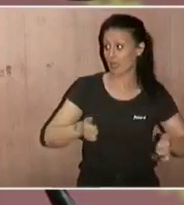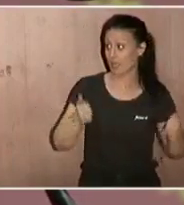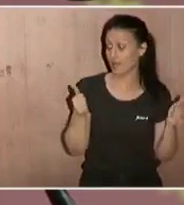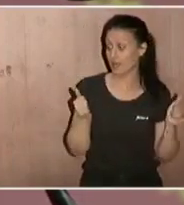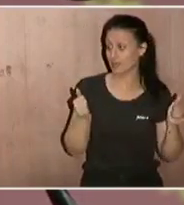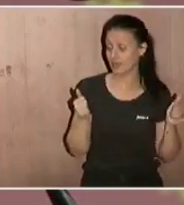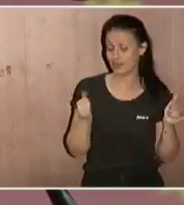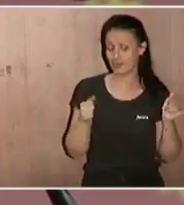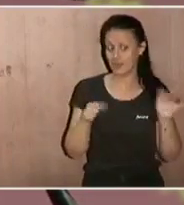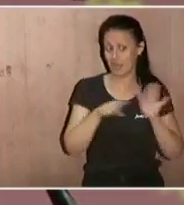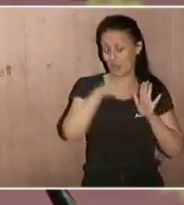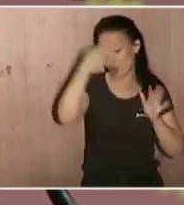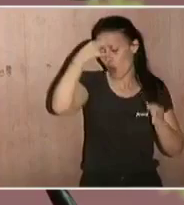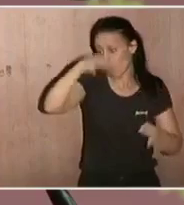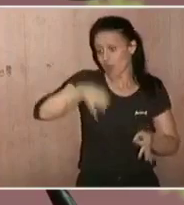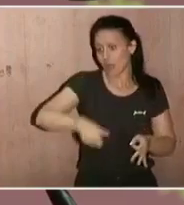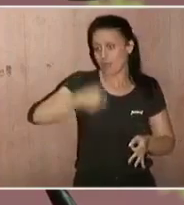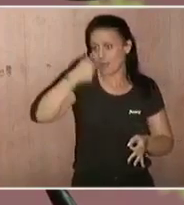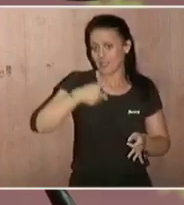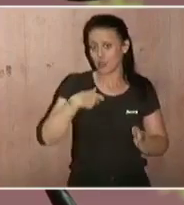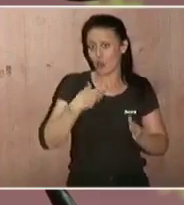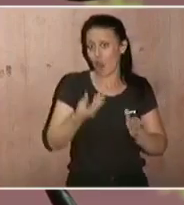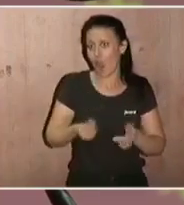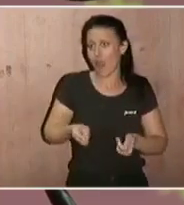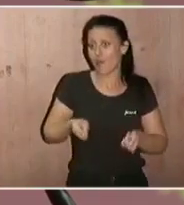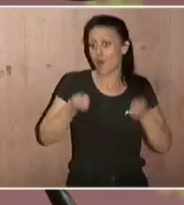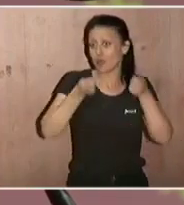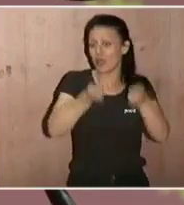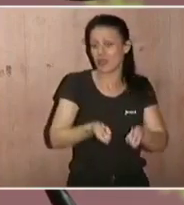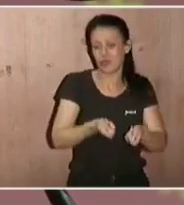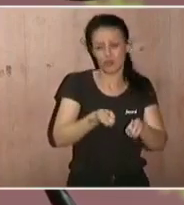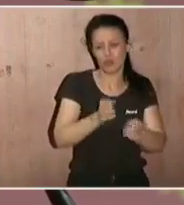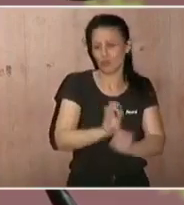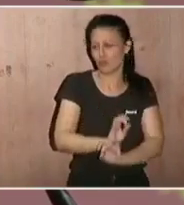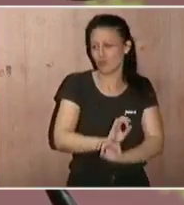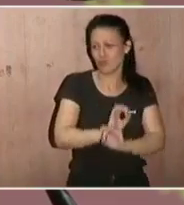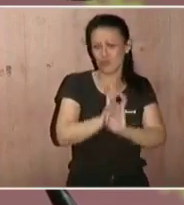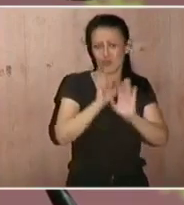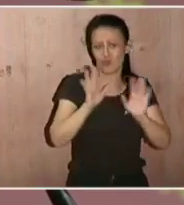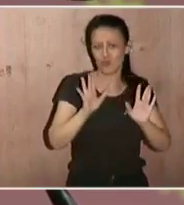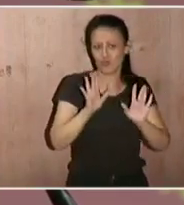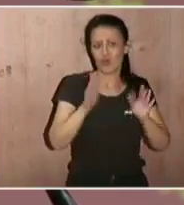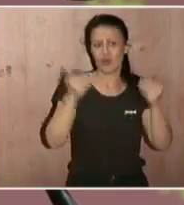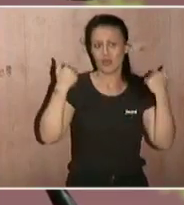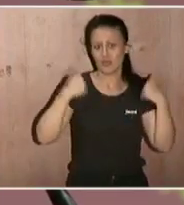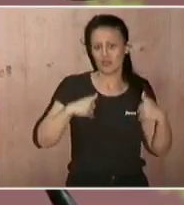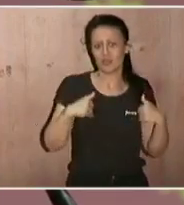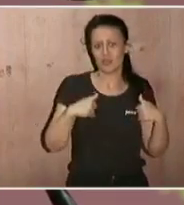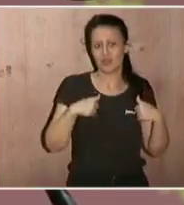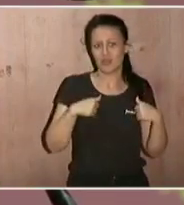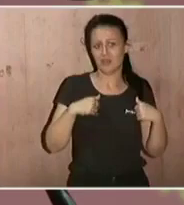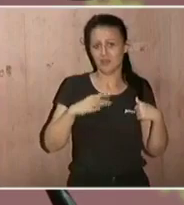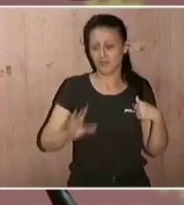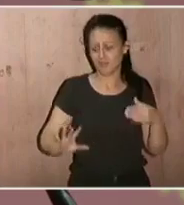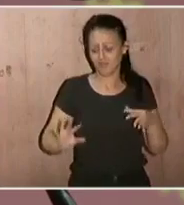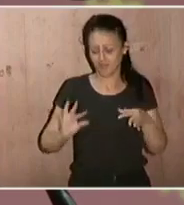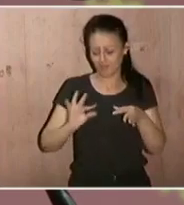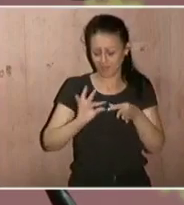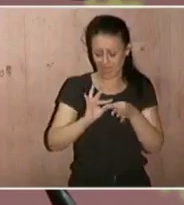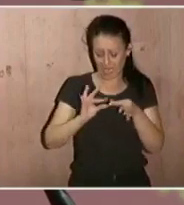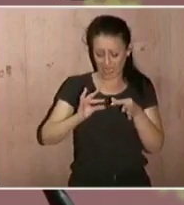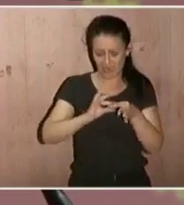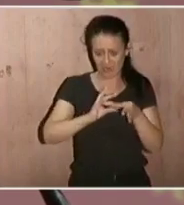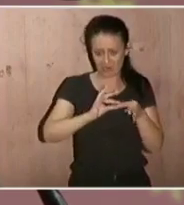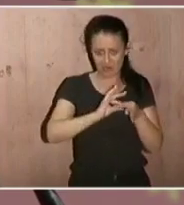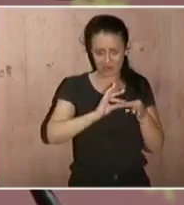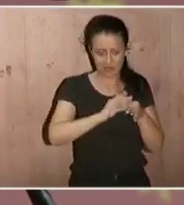hecho de que sus aportaciones resultan decisivas a la hora de formar el corpus doctrinal de esta rama